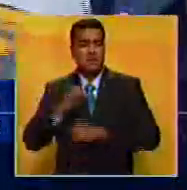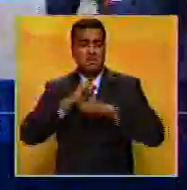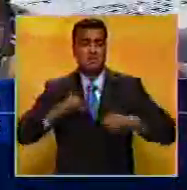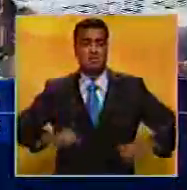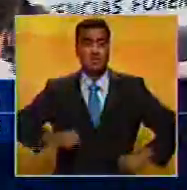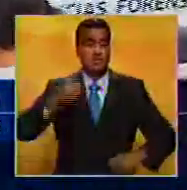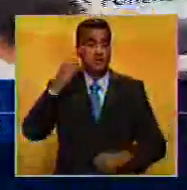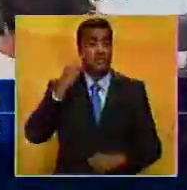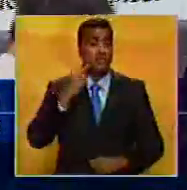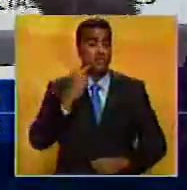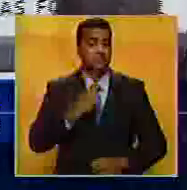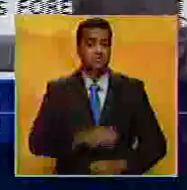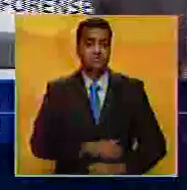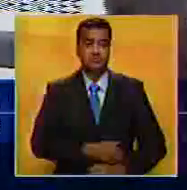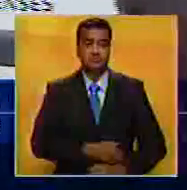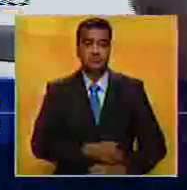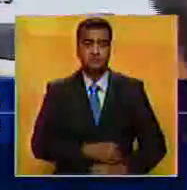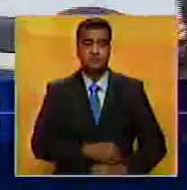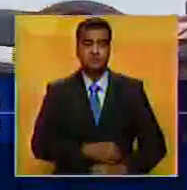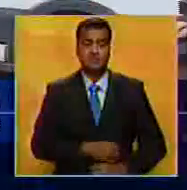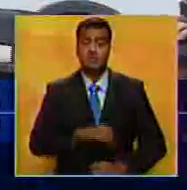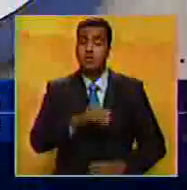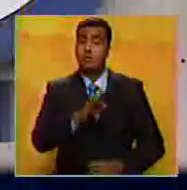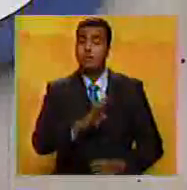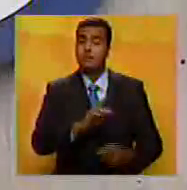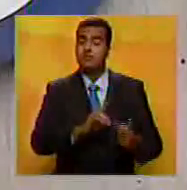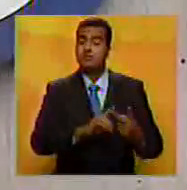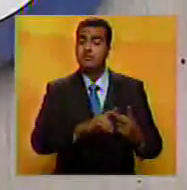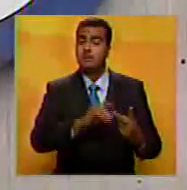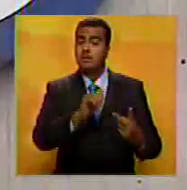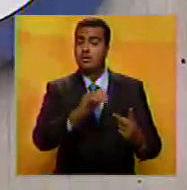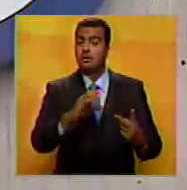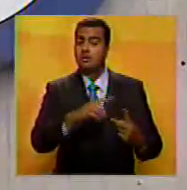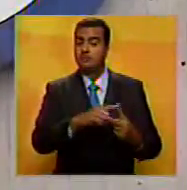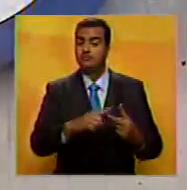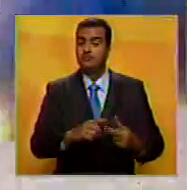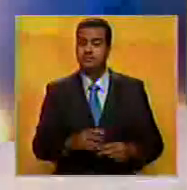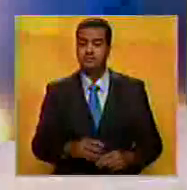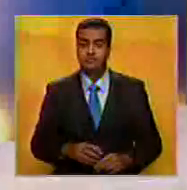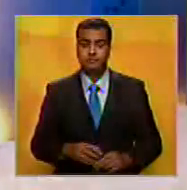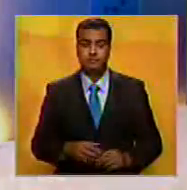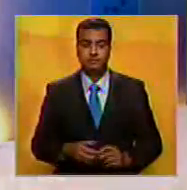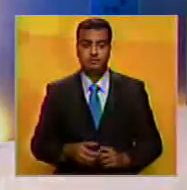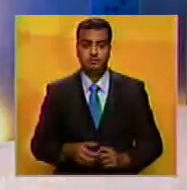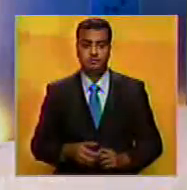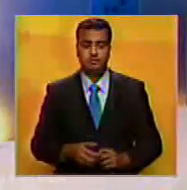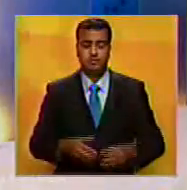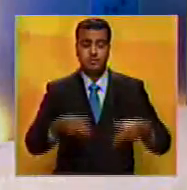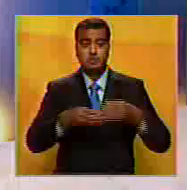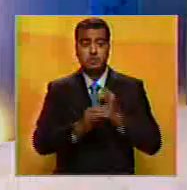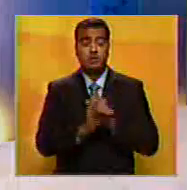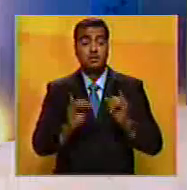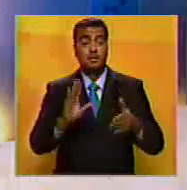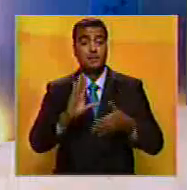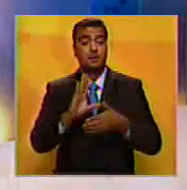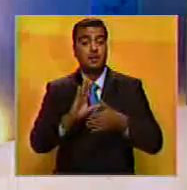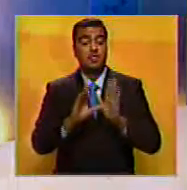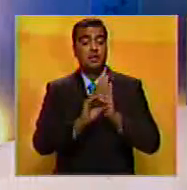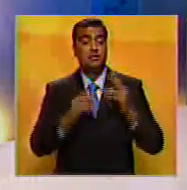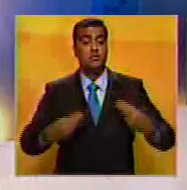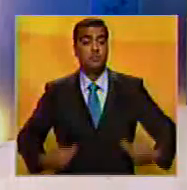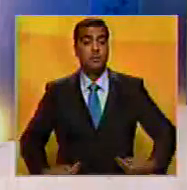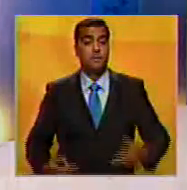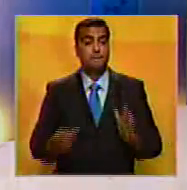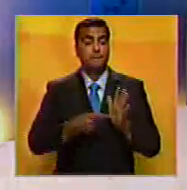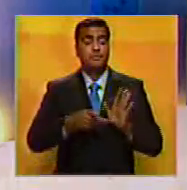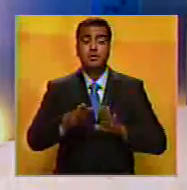Nacional Bolivariana, Joan Blanco y Alejandro Cardoso, el pasado 26 de abril. La Comisión Interamericana de Derechos Humanos